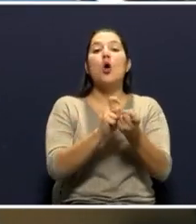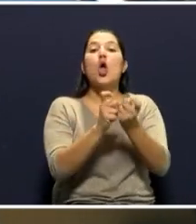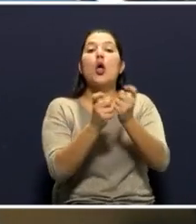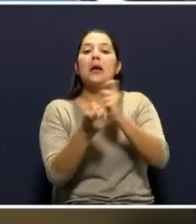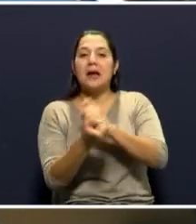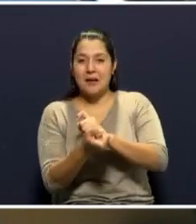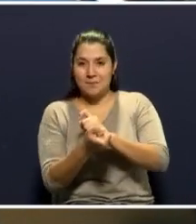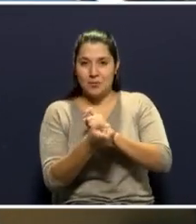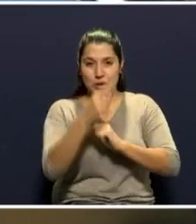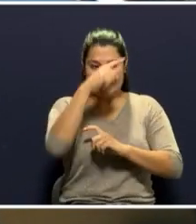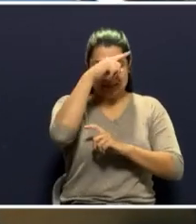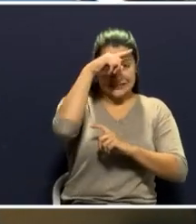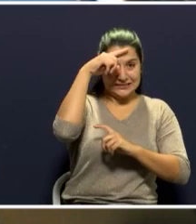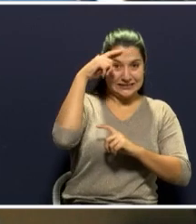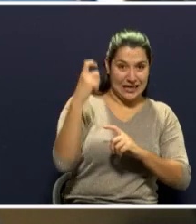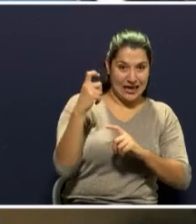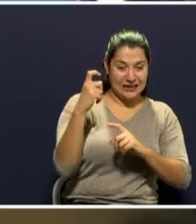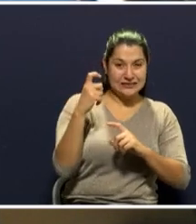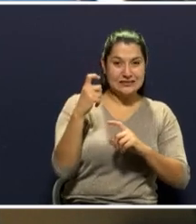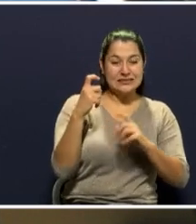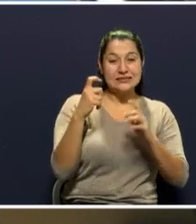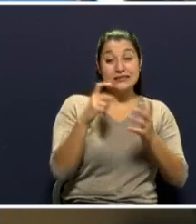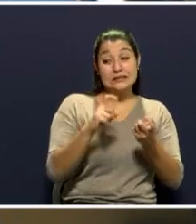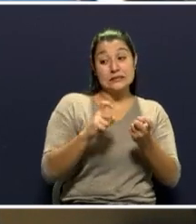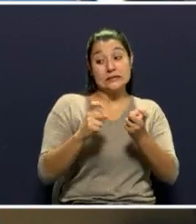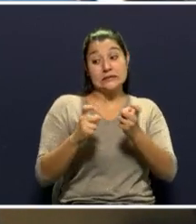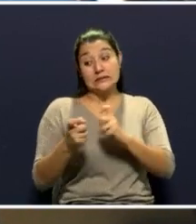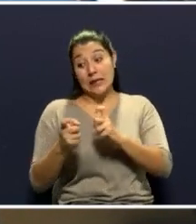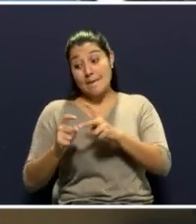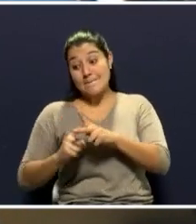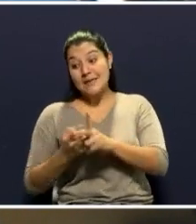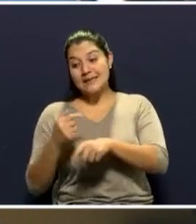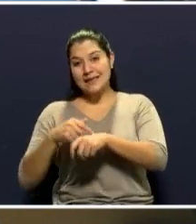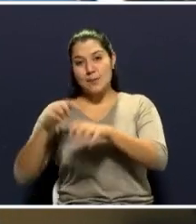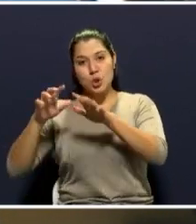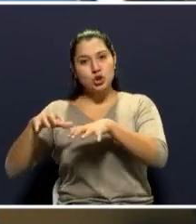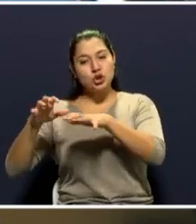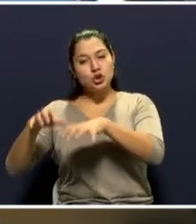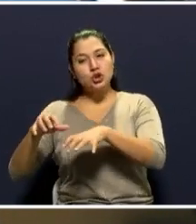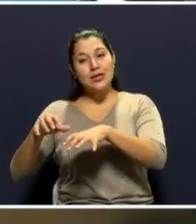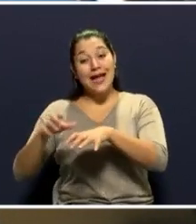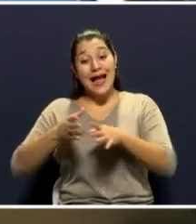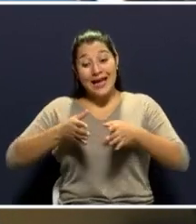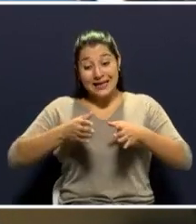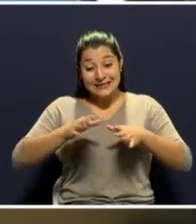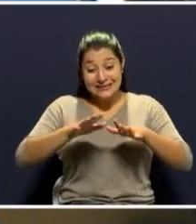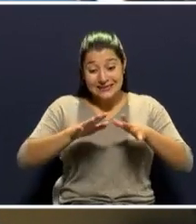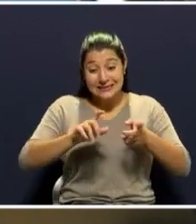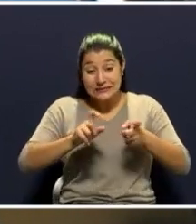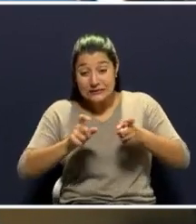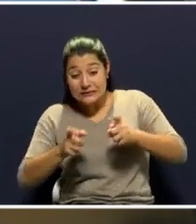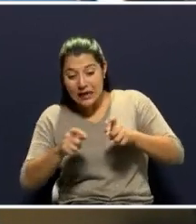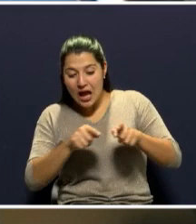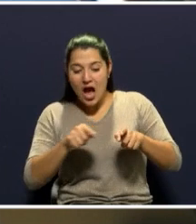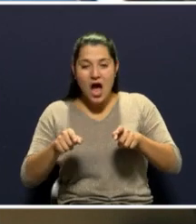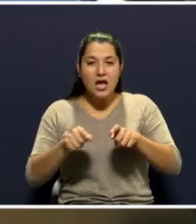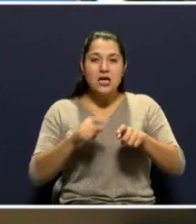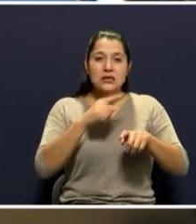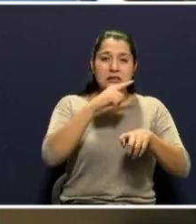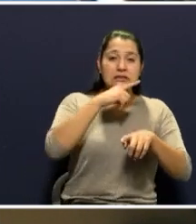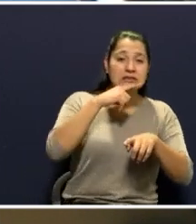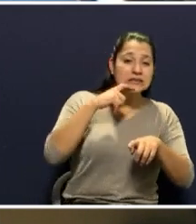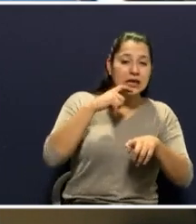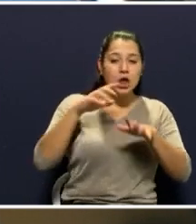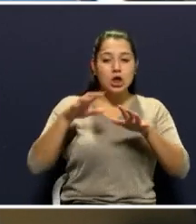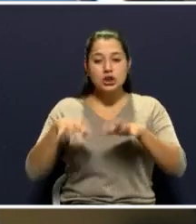transición entre la estación seca y la estación lluviosa es normal alternar días secos con días lluviosos, por lo que es